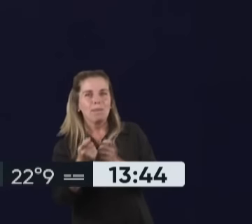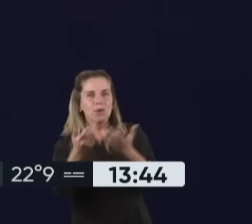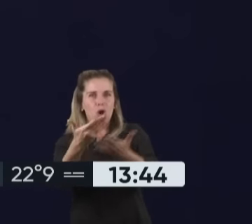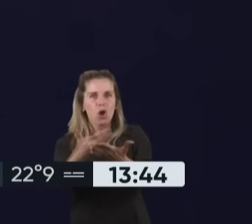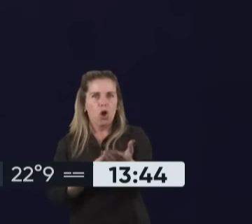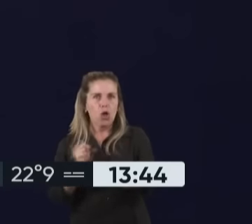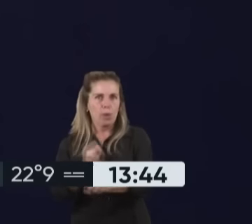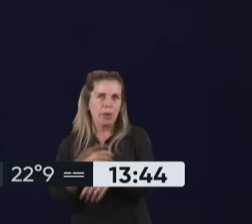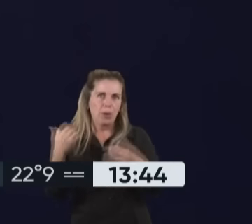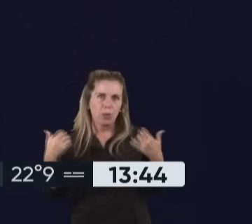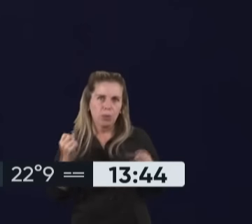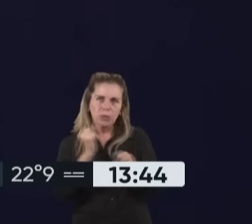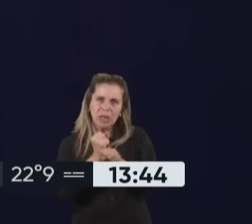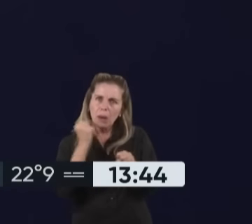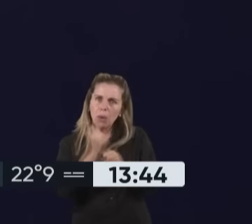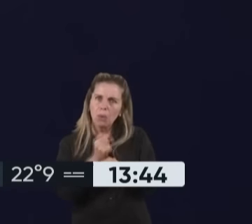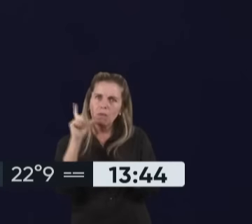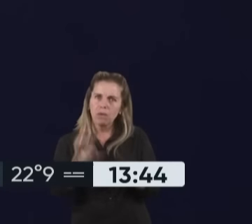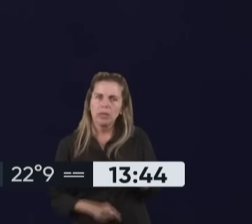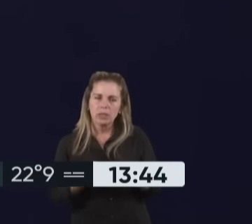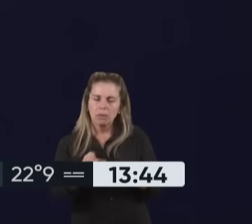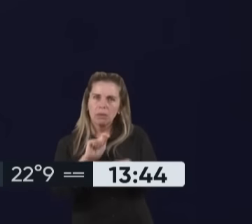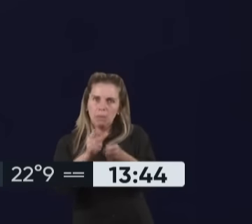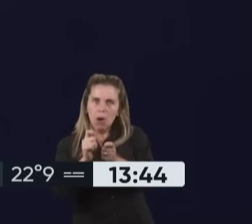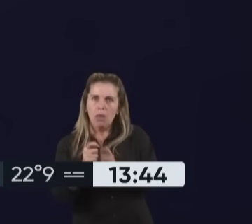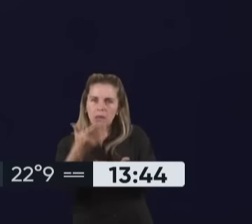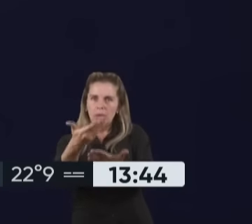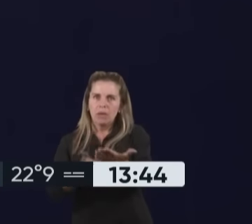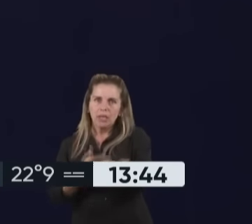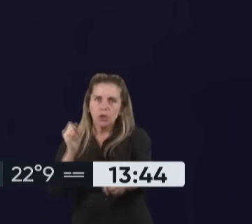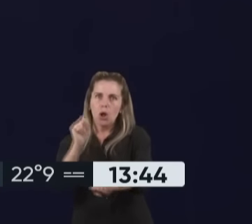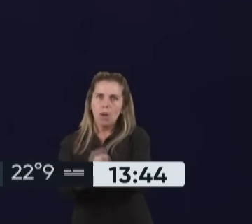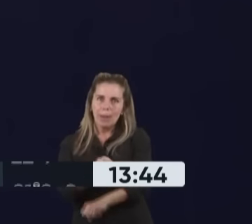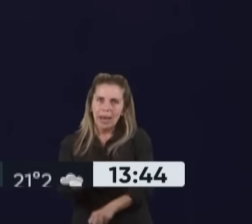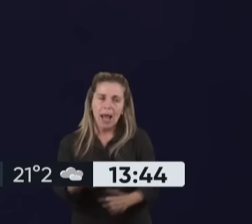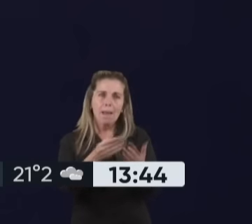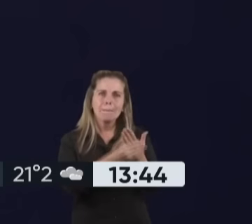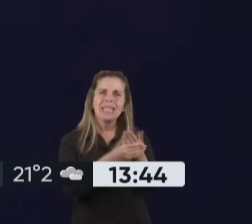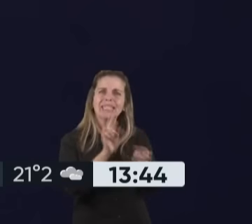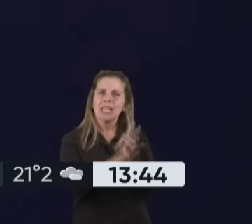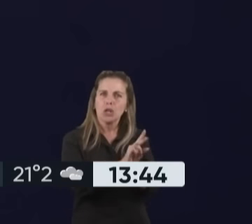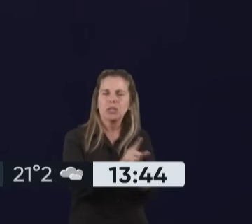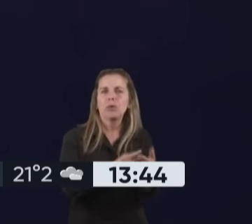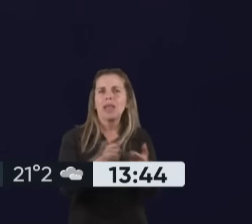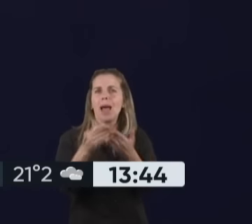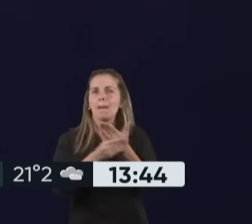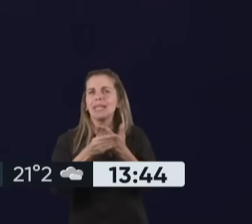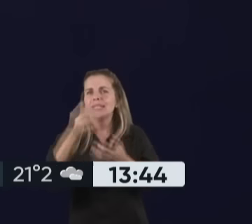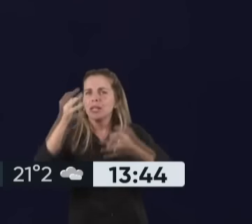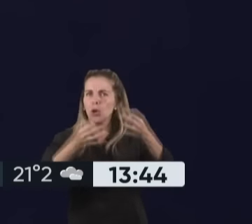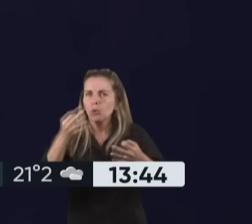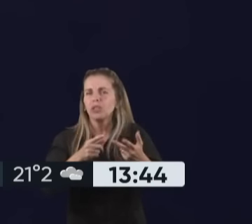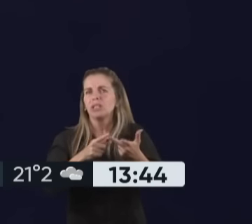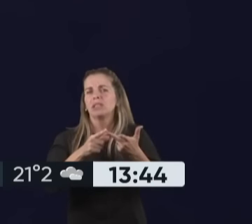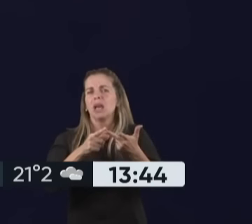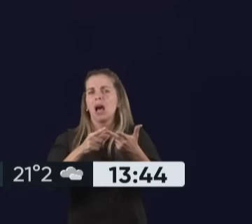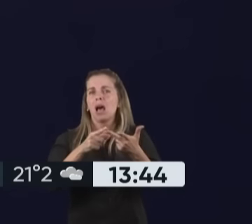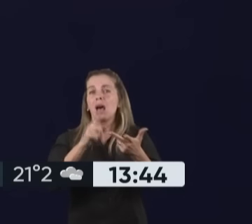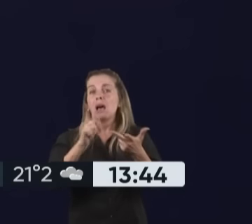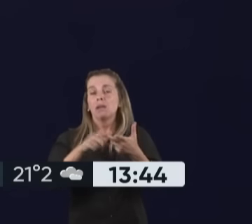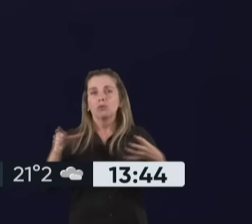Un trabajo muy arduo, un trabajo muy fuerte, Ministerio de Seguridad, Ministerio de Justicia, encabeza el Ministerio de Justicia,